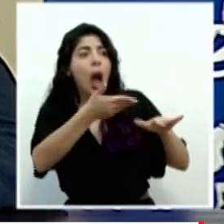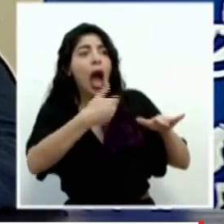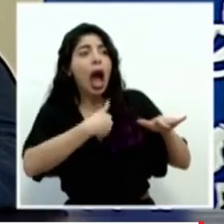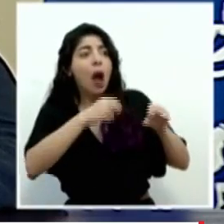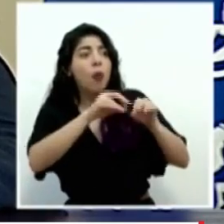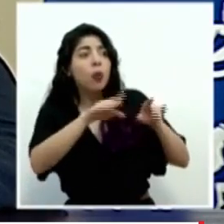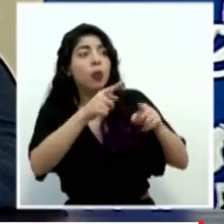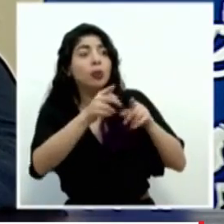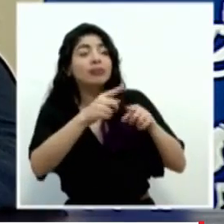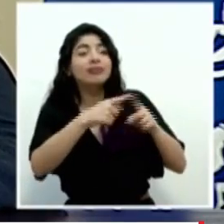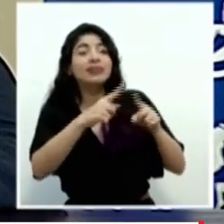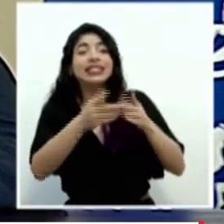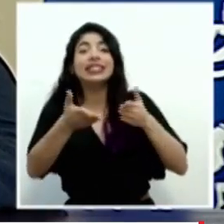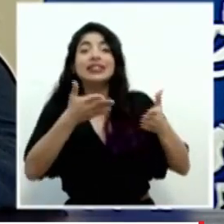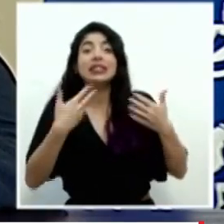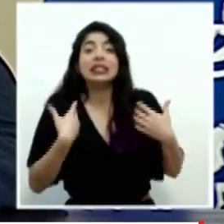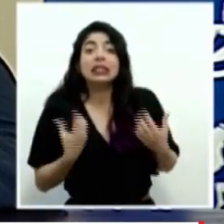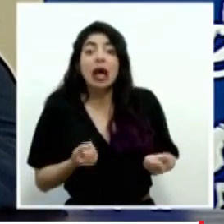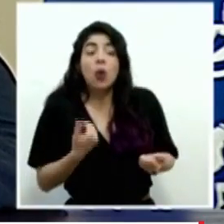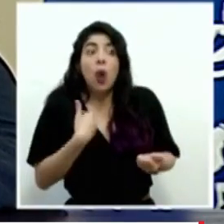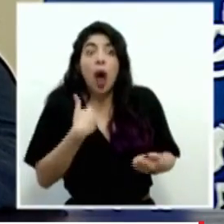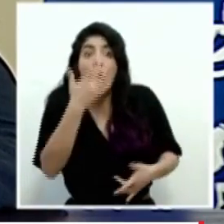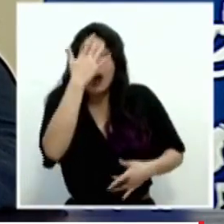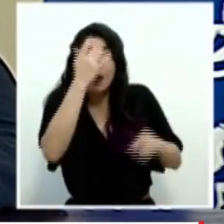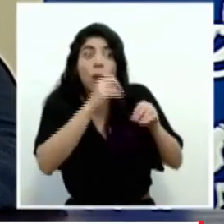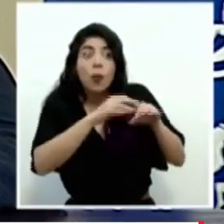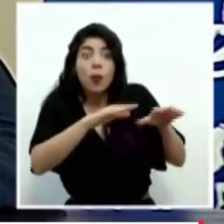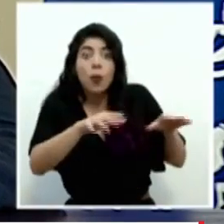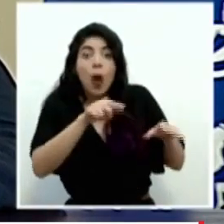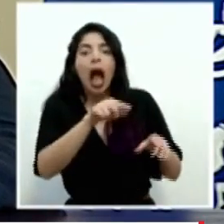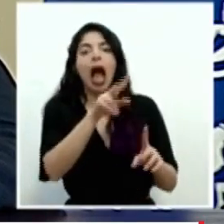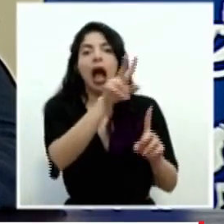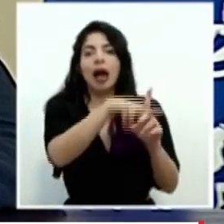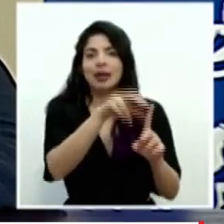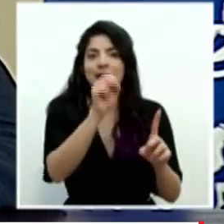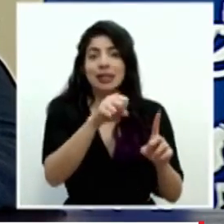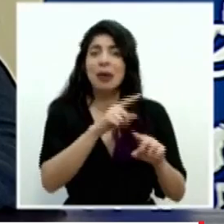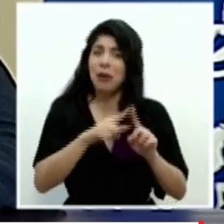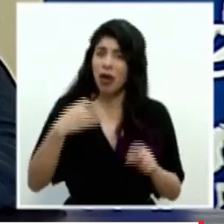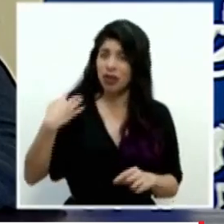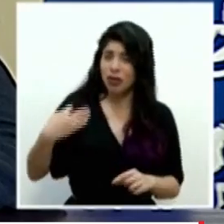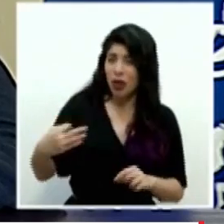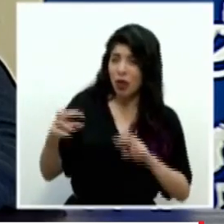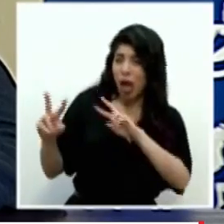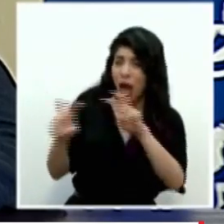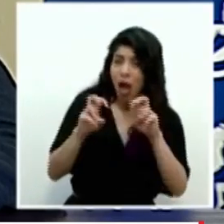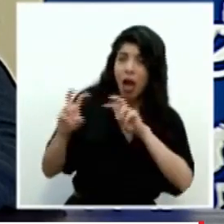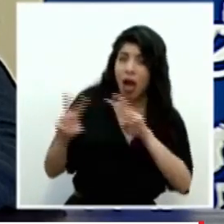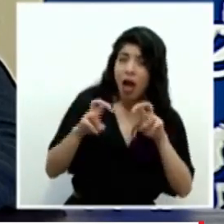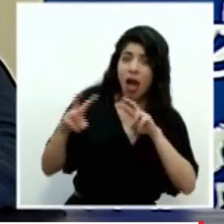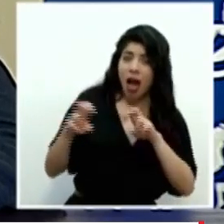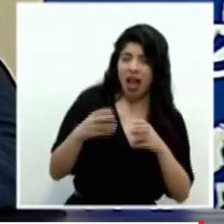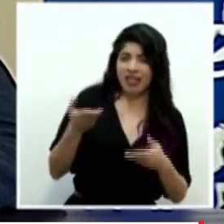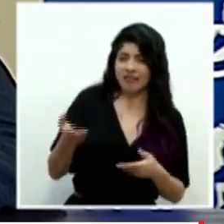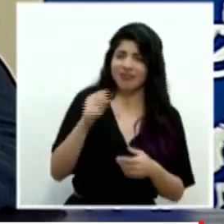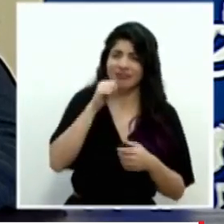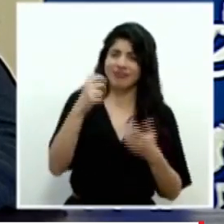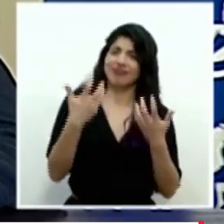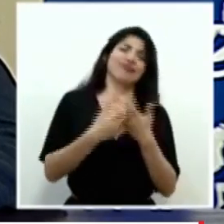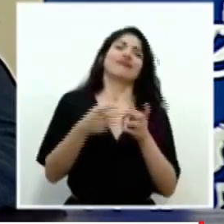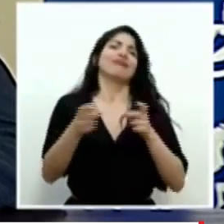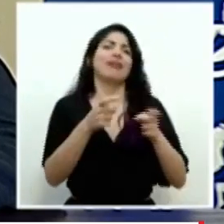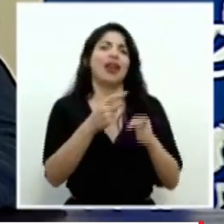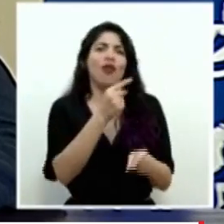de salud, pero la dinámica de estar haciendo muestreos todos los días, además de que no tiene una efectividad dentro del contexto del manejo de la